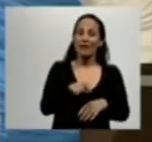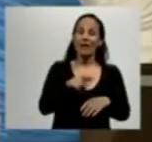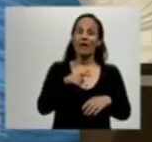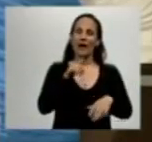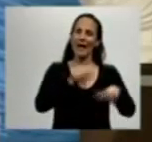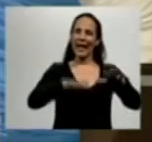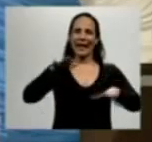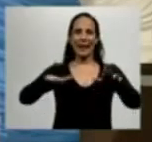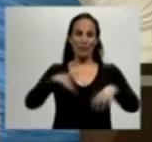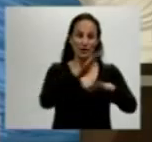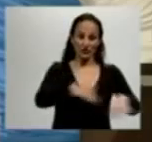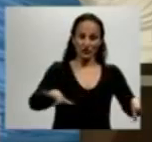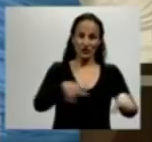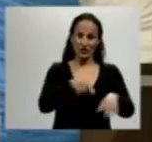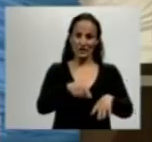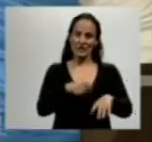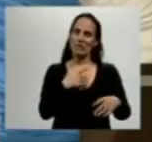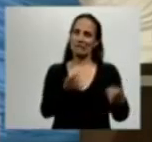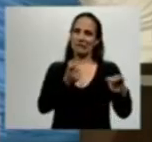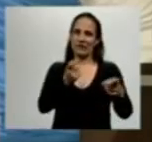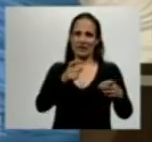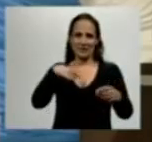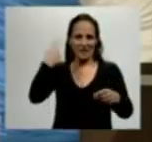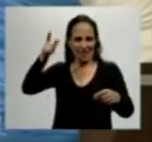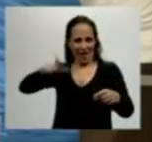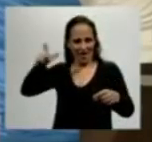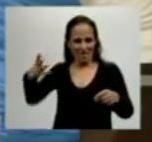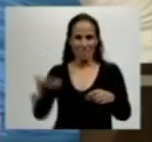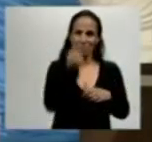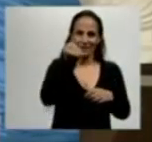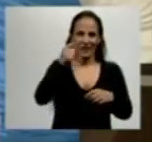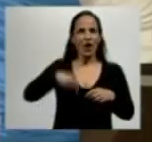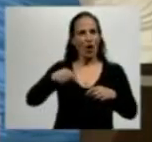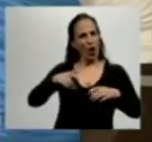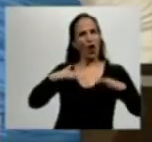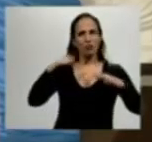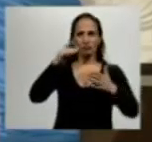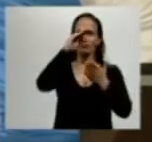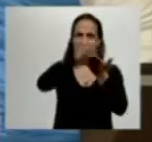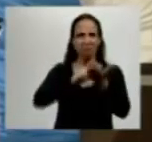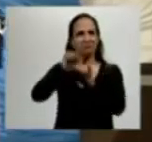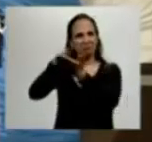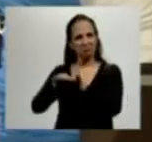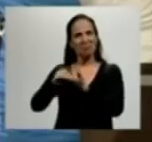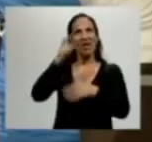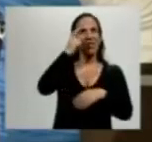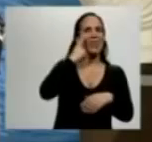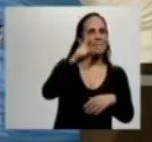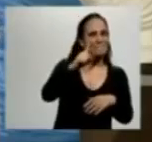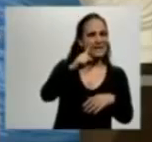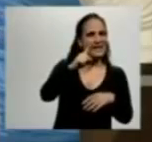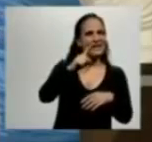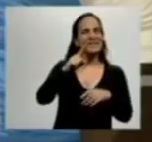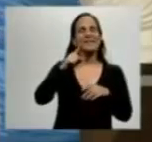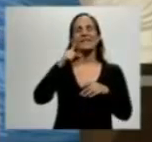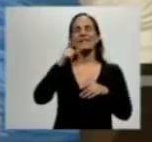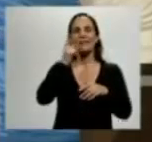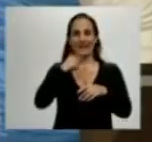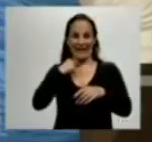cantidad de chicos que quieren o que necesitan ser adoptados de los que quieren adoptar. Y hoy estamos en el registro en 10.000 y 10.000,